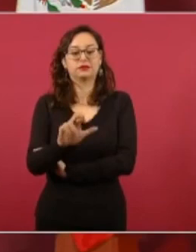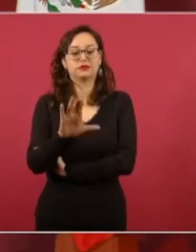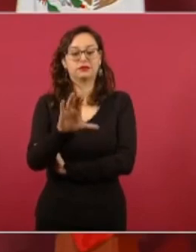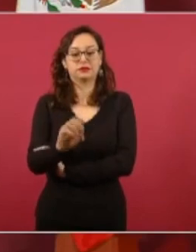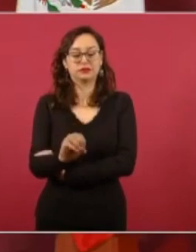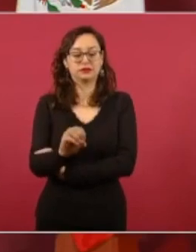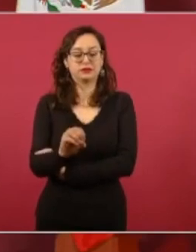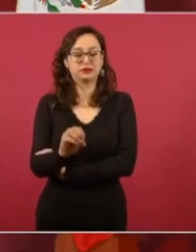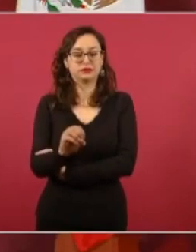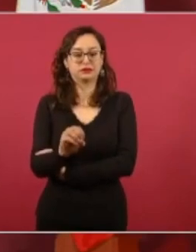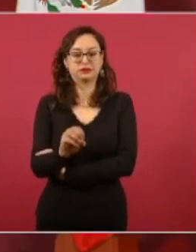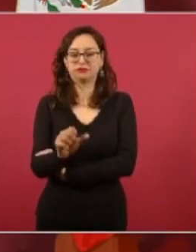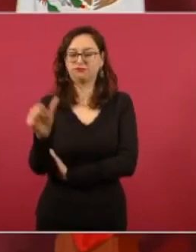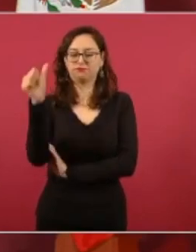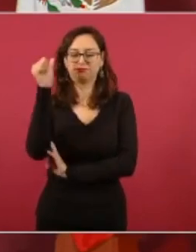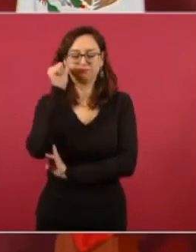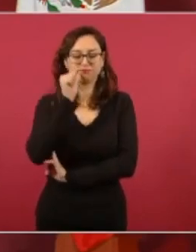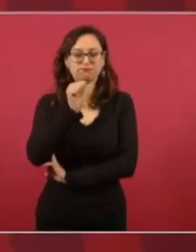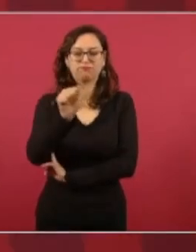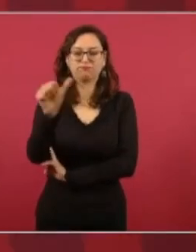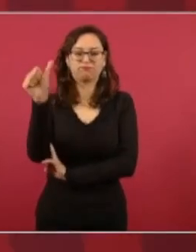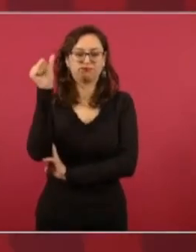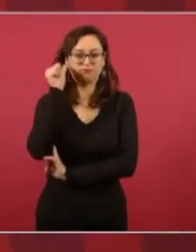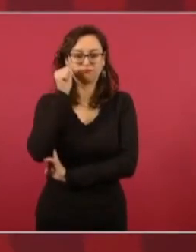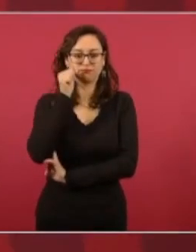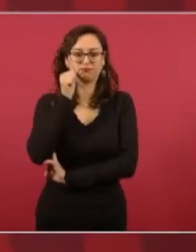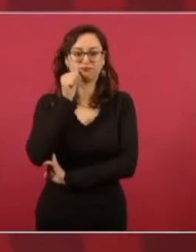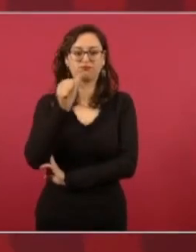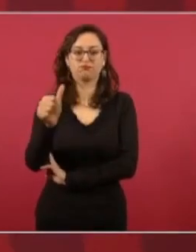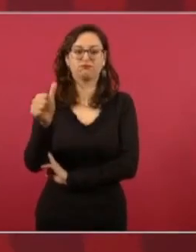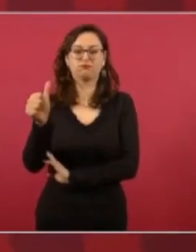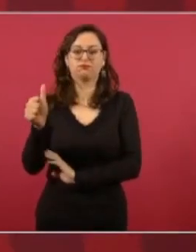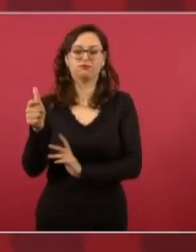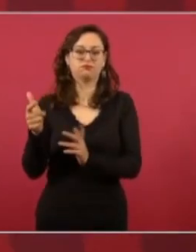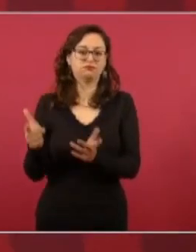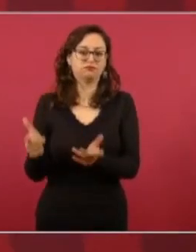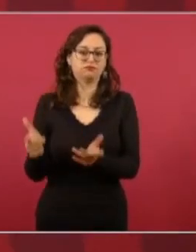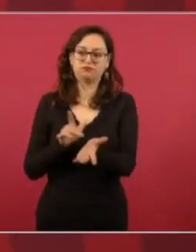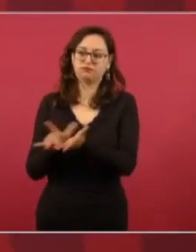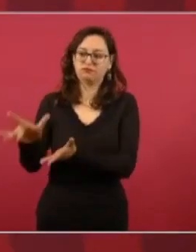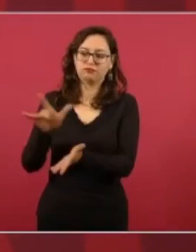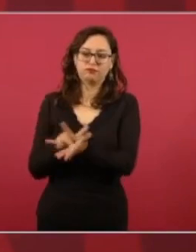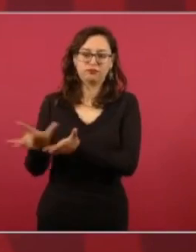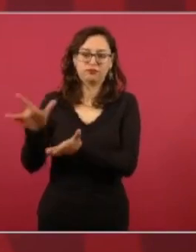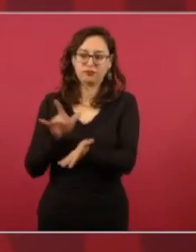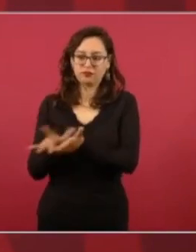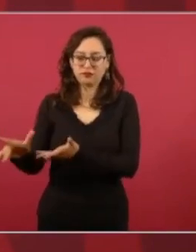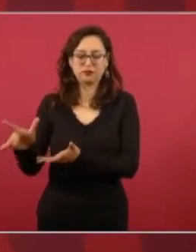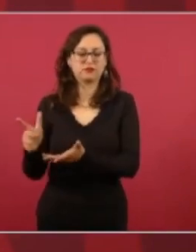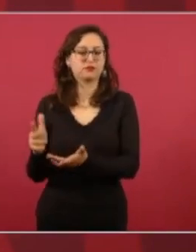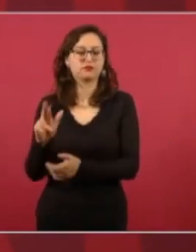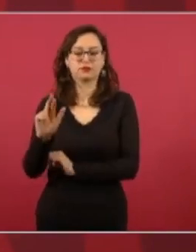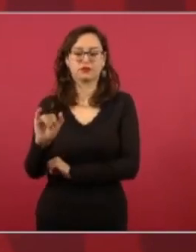pues estuvo en favor del movimiento de reforma, fue diputado